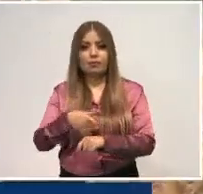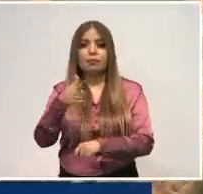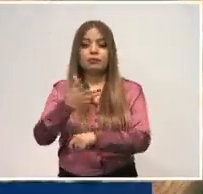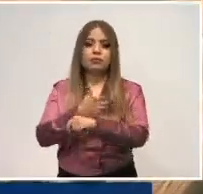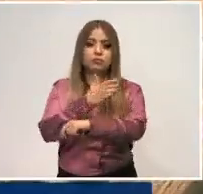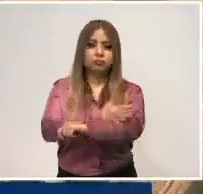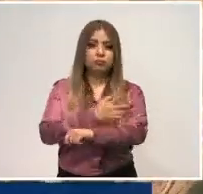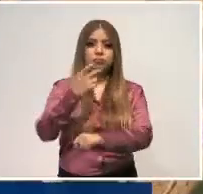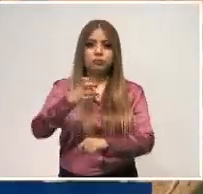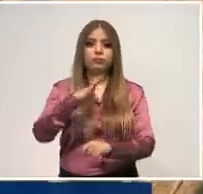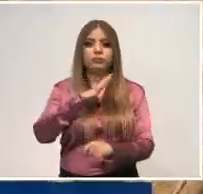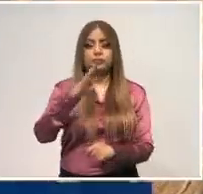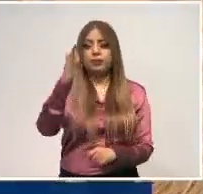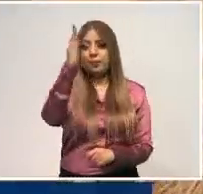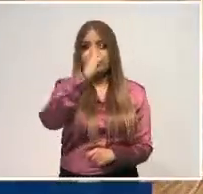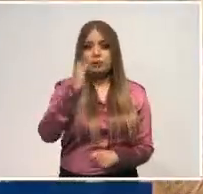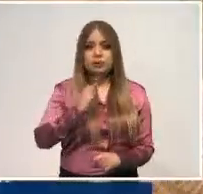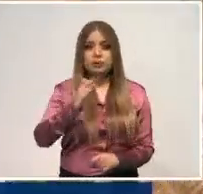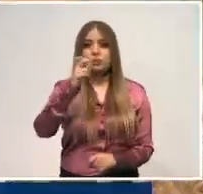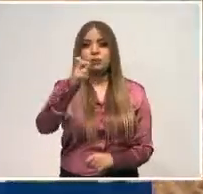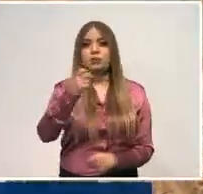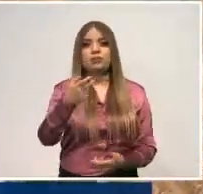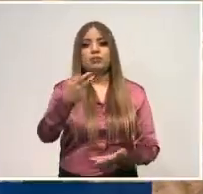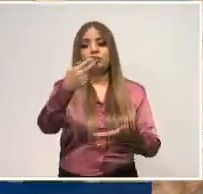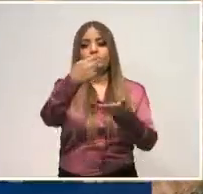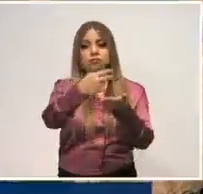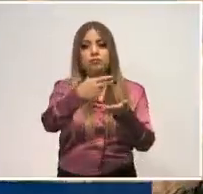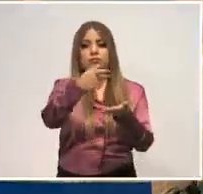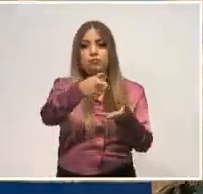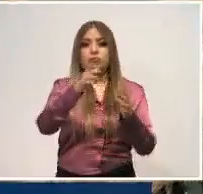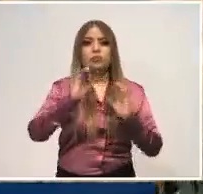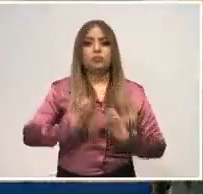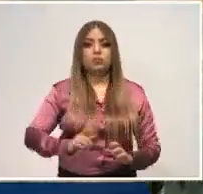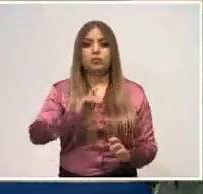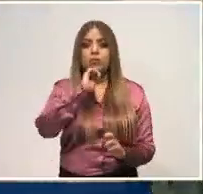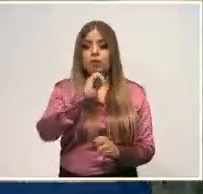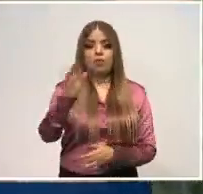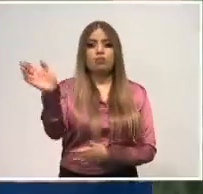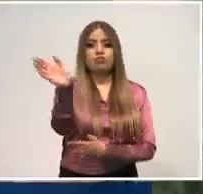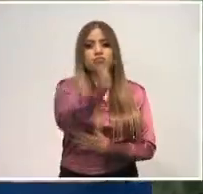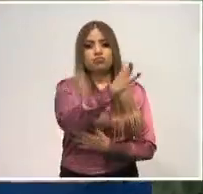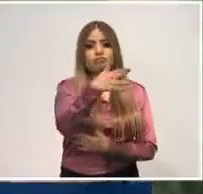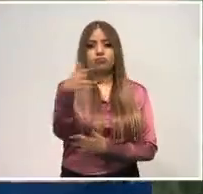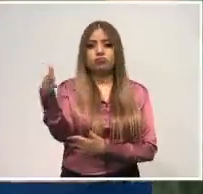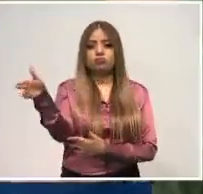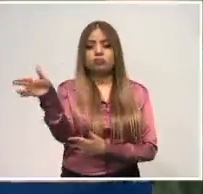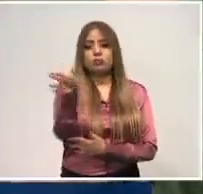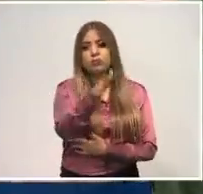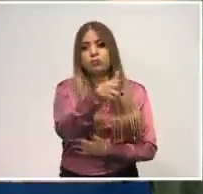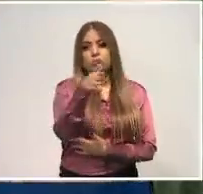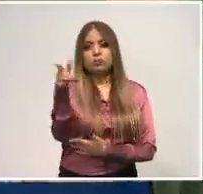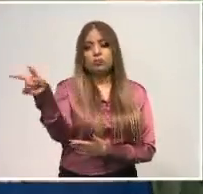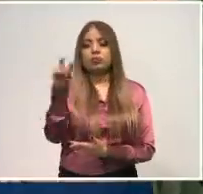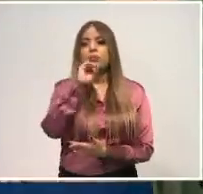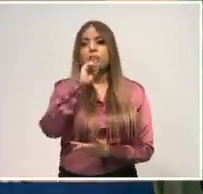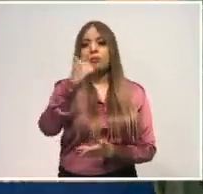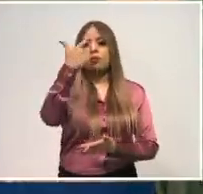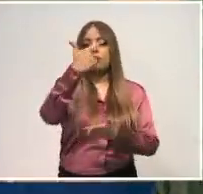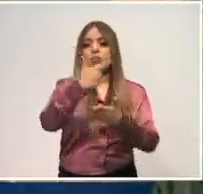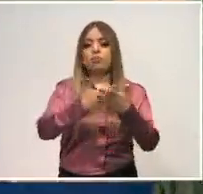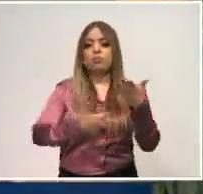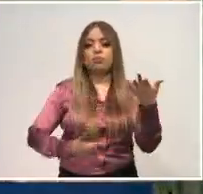fue celebrada una misa de cuerpo presente, además de rendirse los honores correspondientes con el pase de lista y el